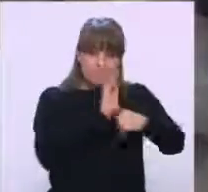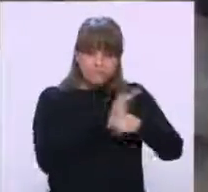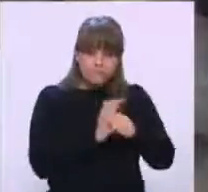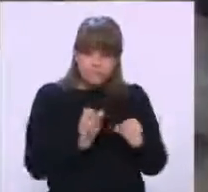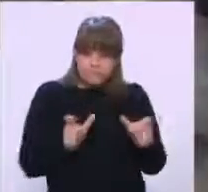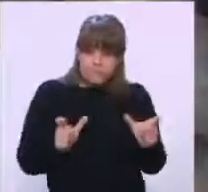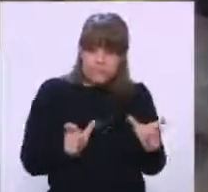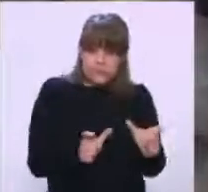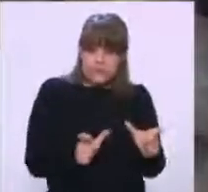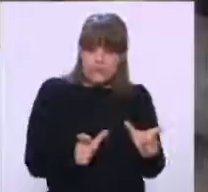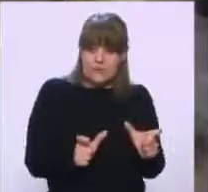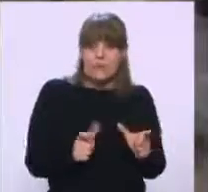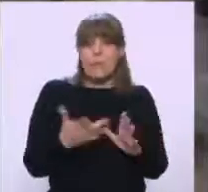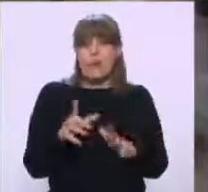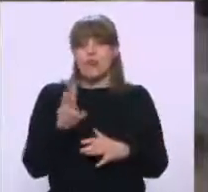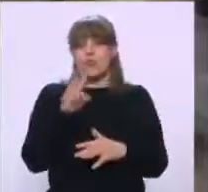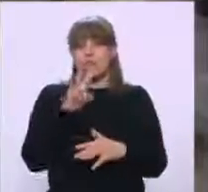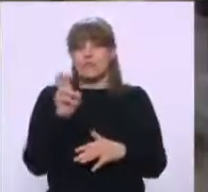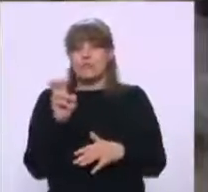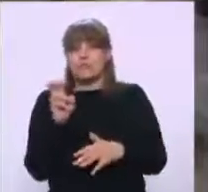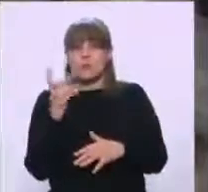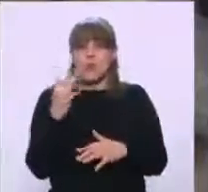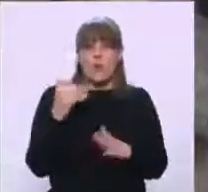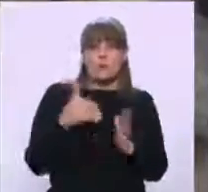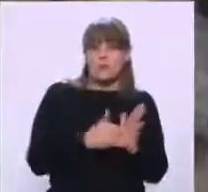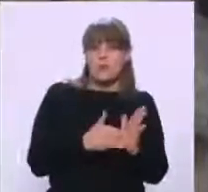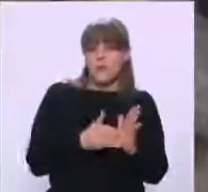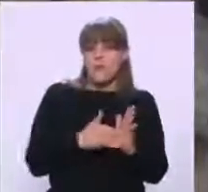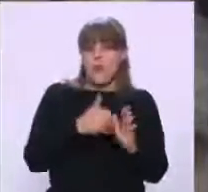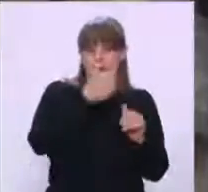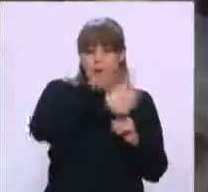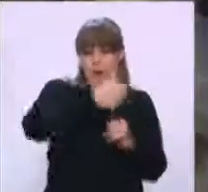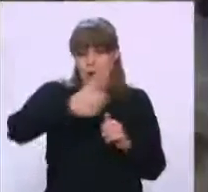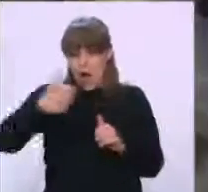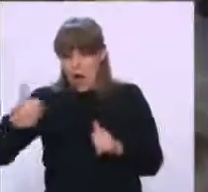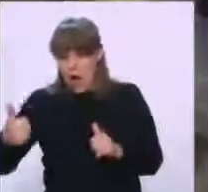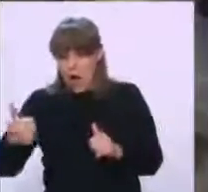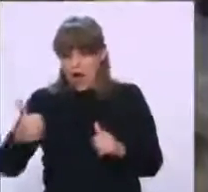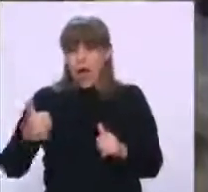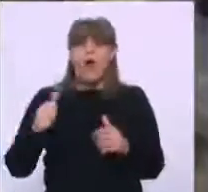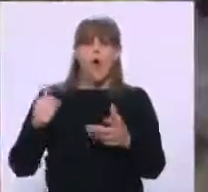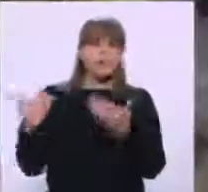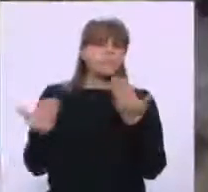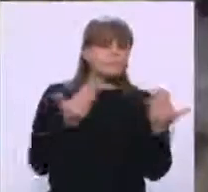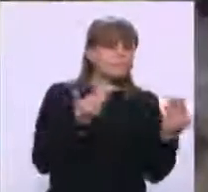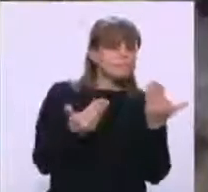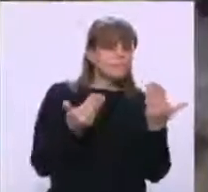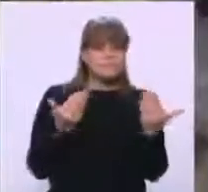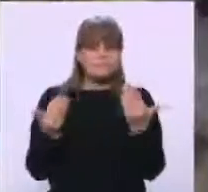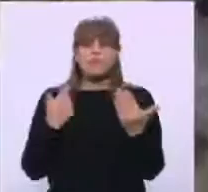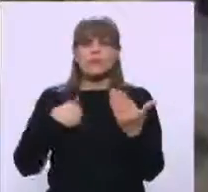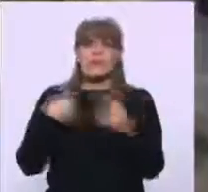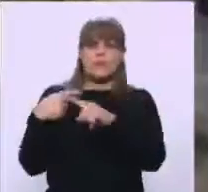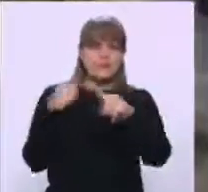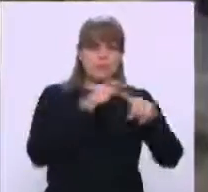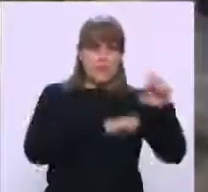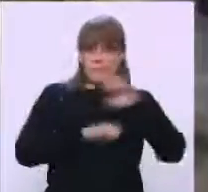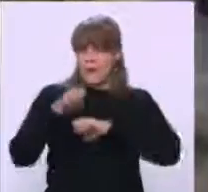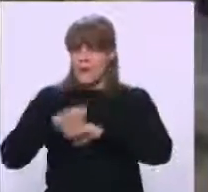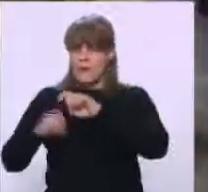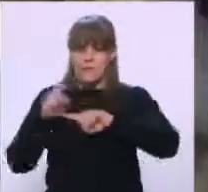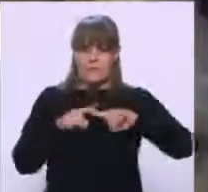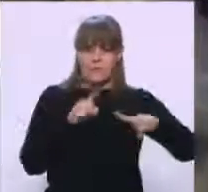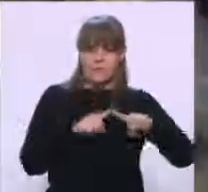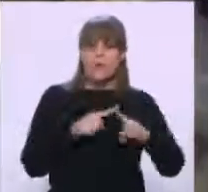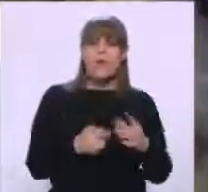en 255 mil pesos por unidad, que cuando lo comparas con el resto de las compañías, hoy hicimos un análisis muy interesante